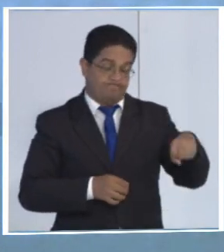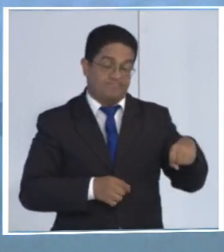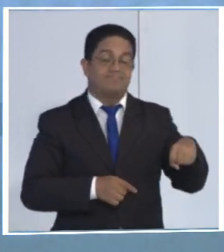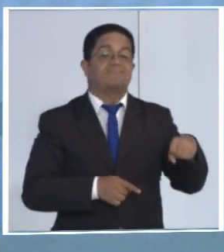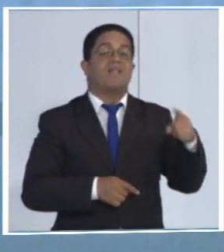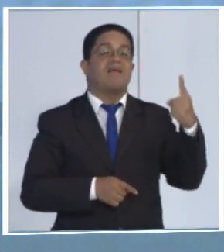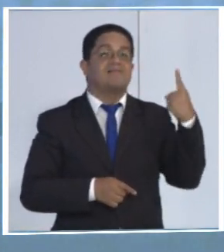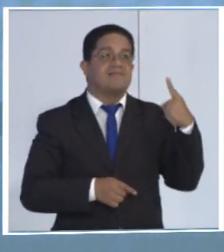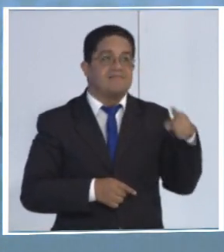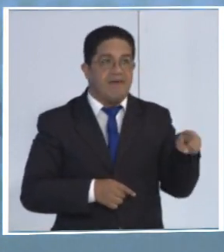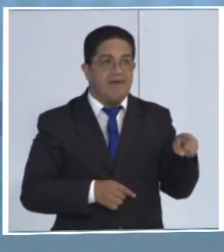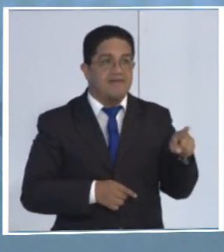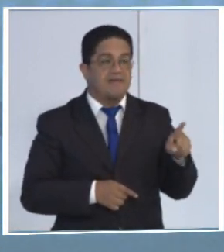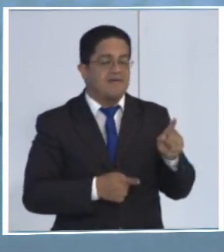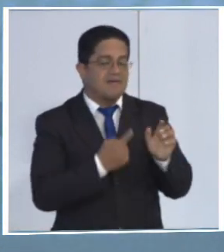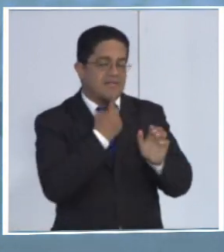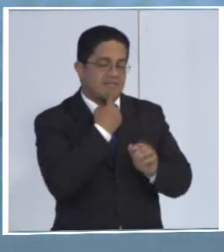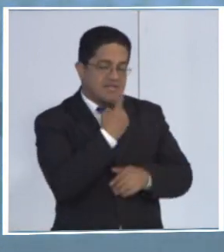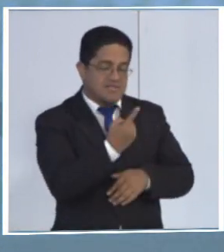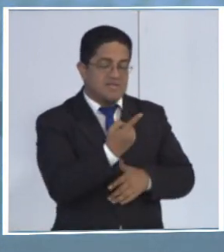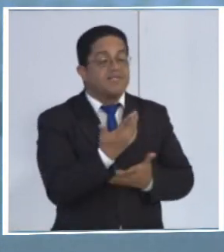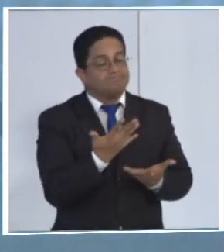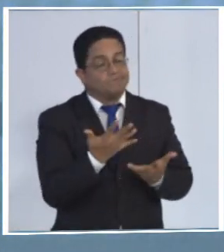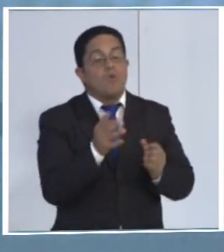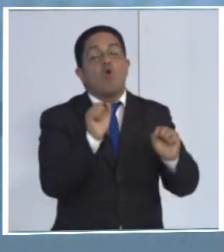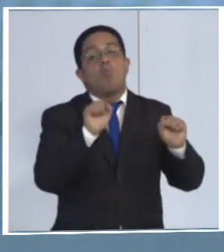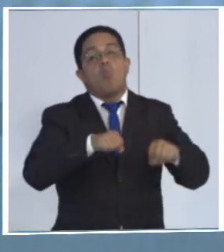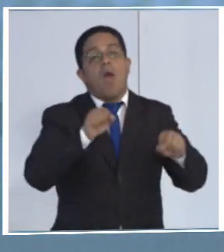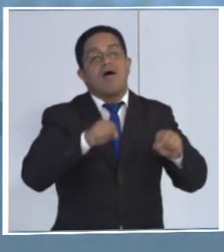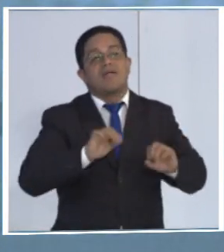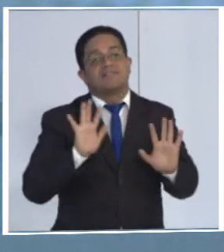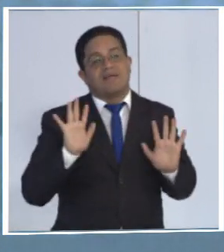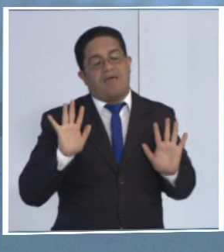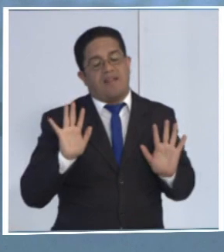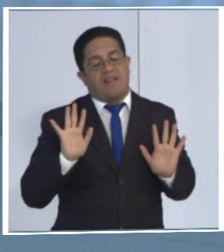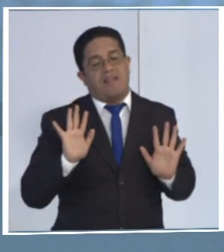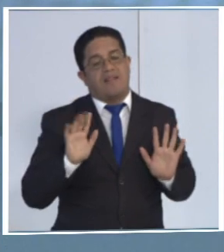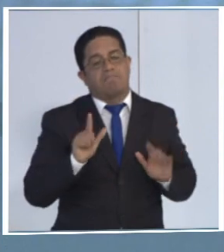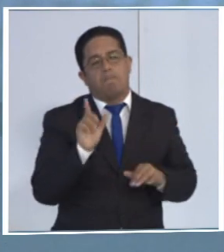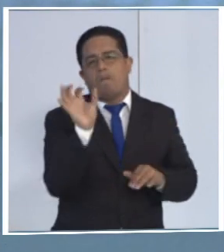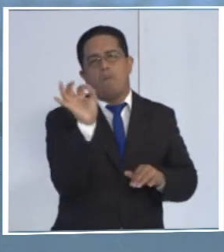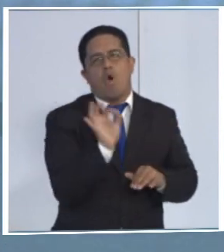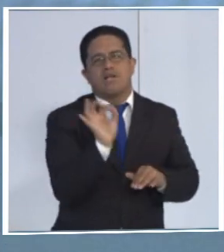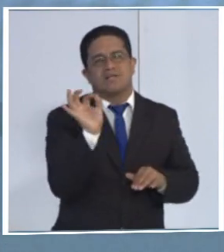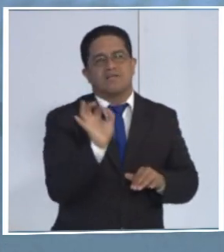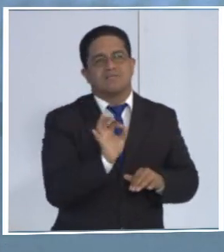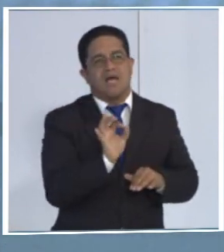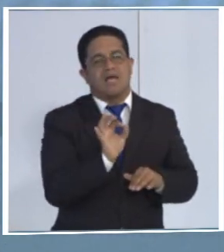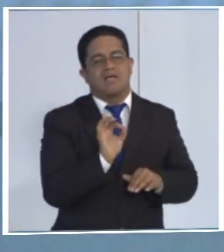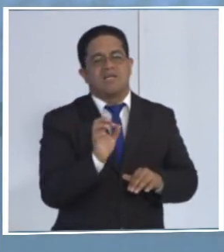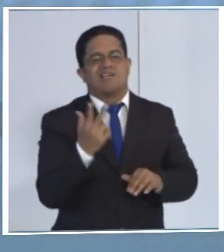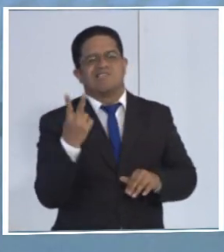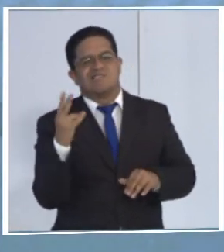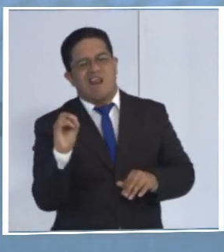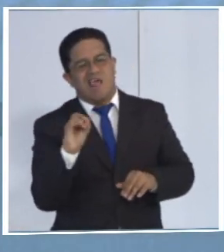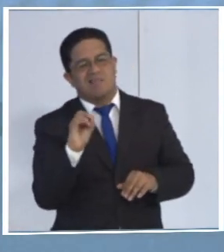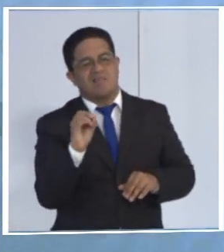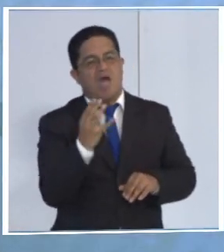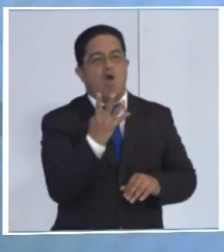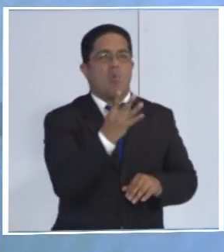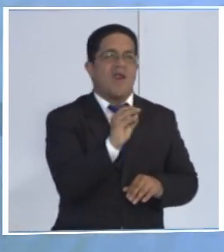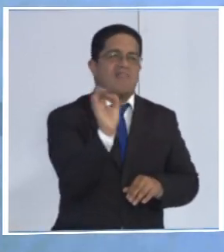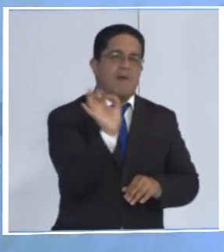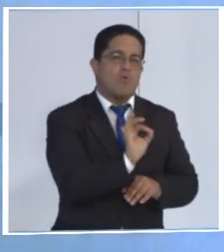que resaltar que es muy probable en un porcentaje que puede ir del 30 al 40%